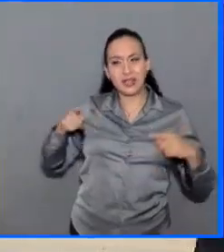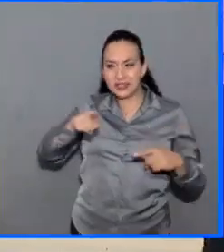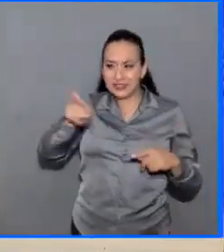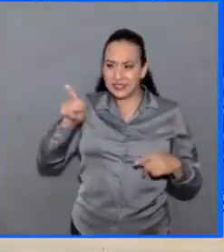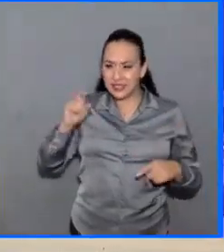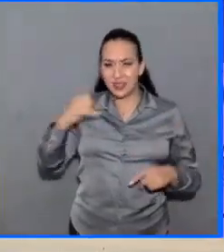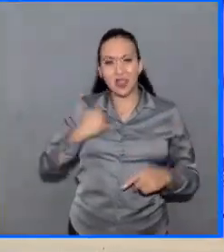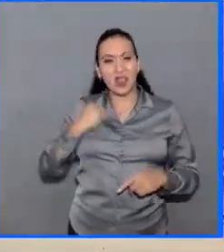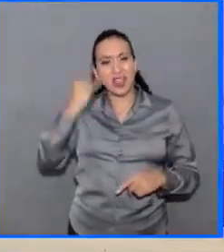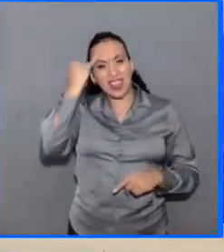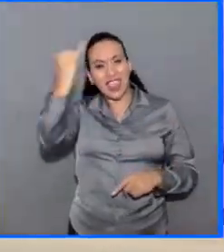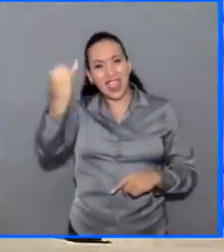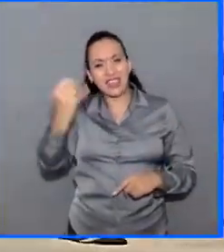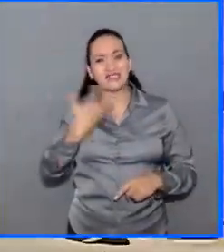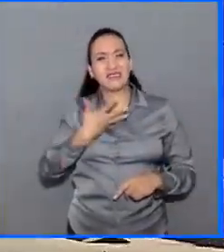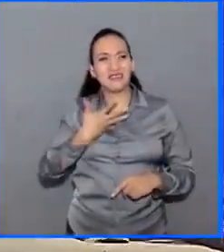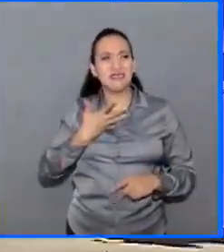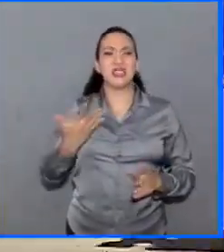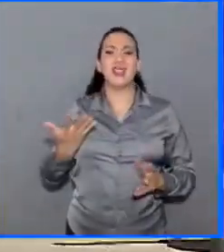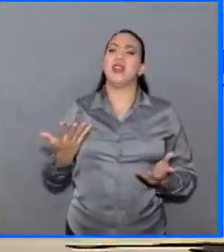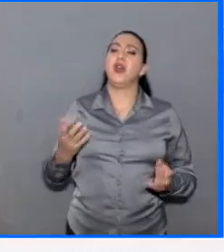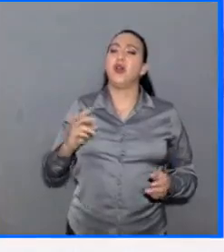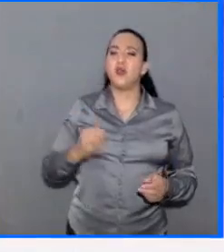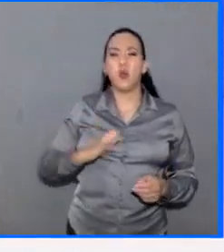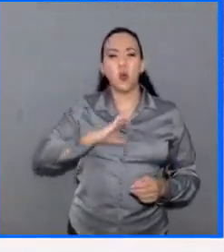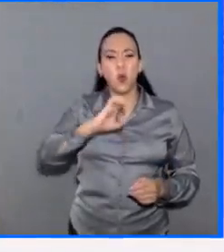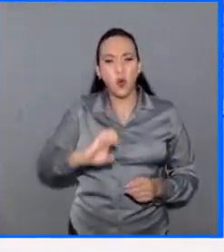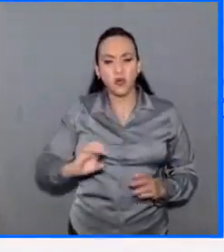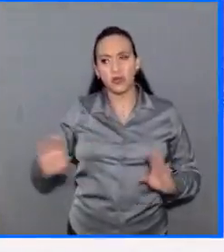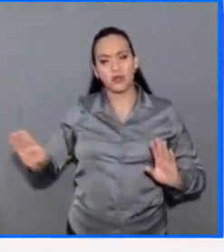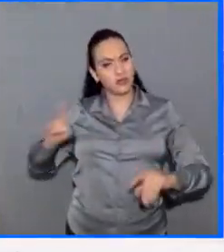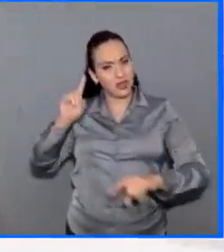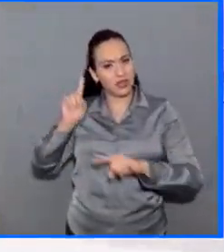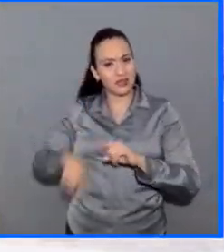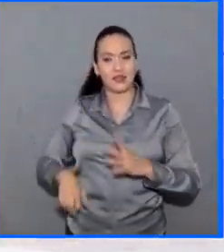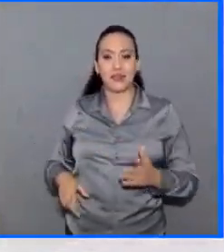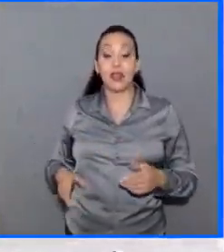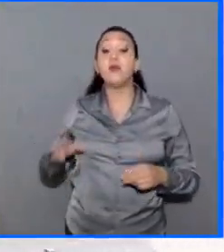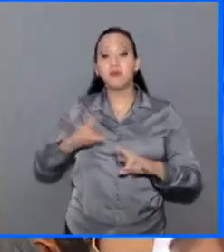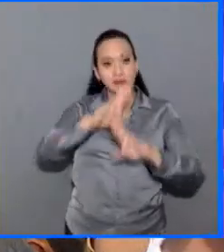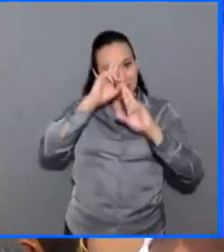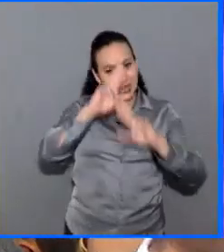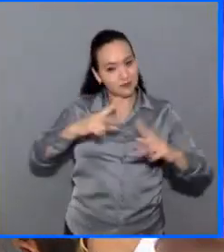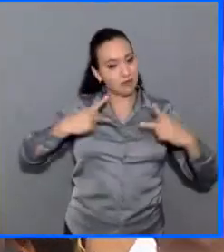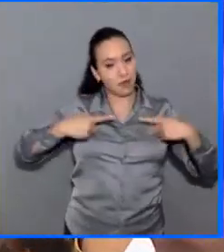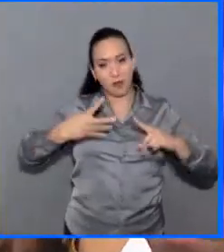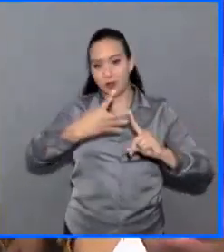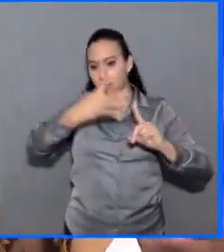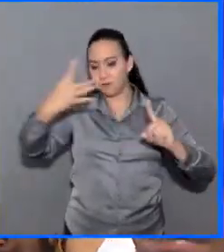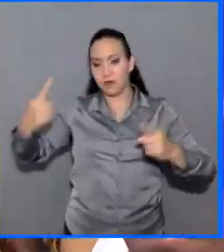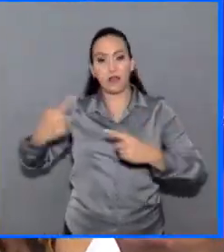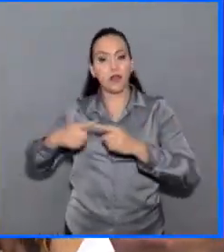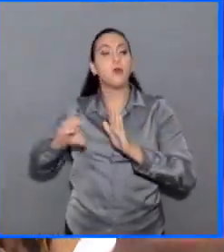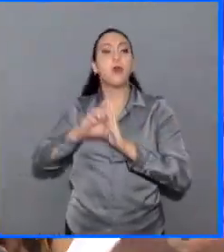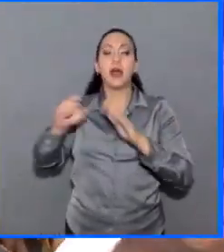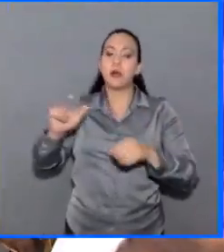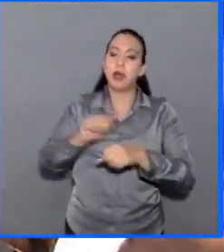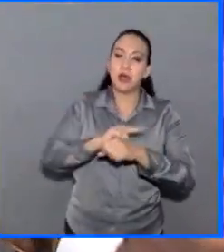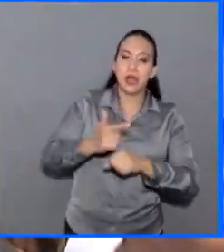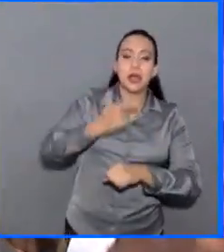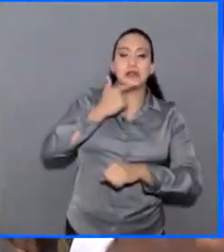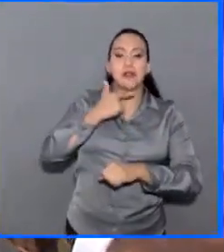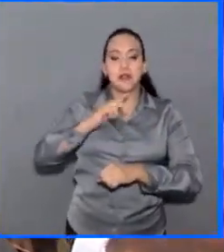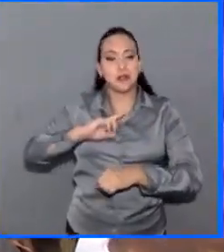los prejuicios en torno a las personas bisexuales, transexuales y homosexuales. Para el canal del Poder Judicial de la